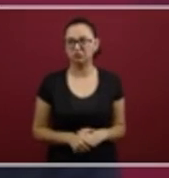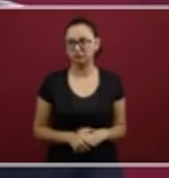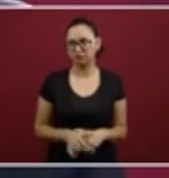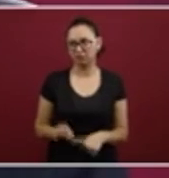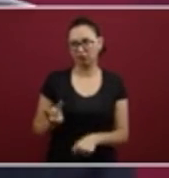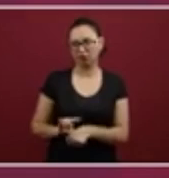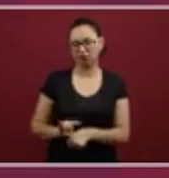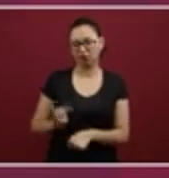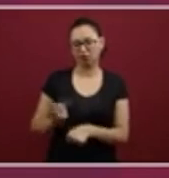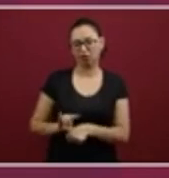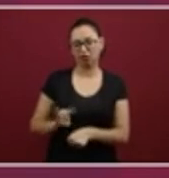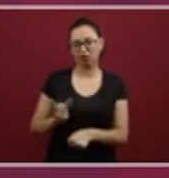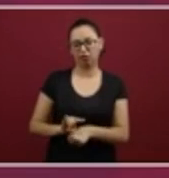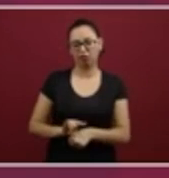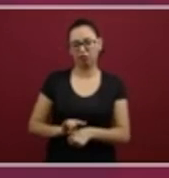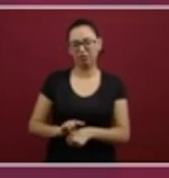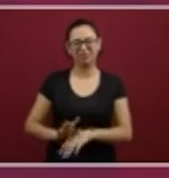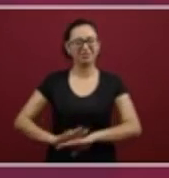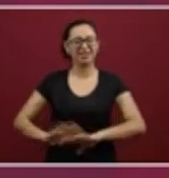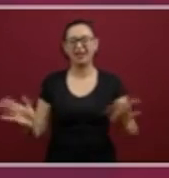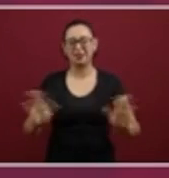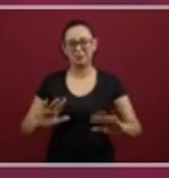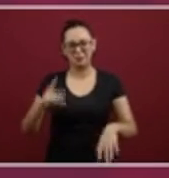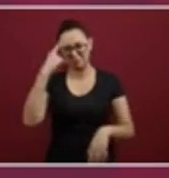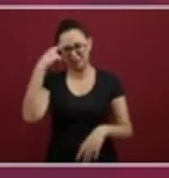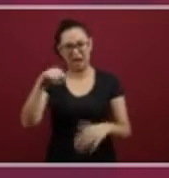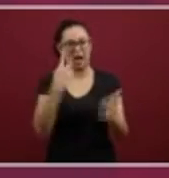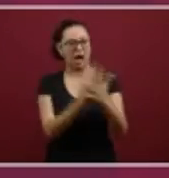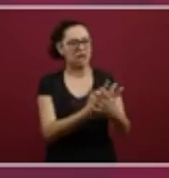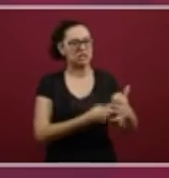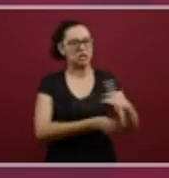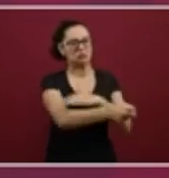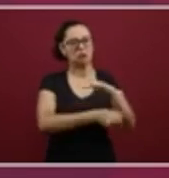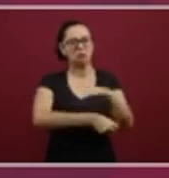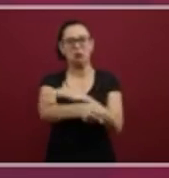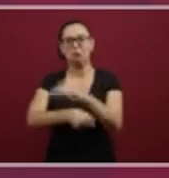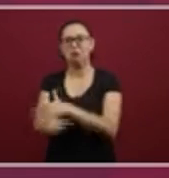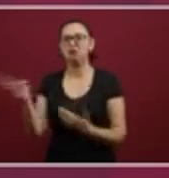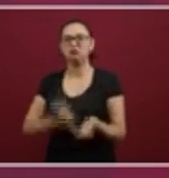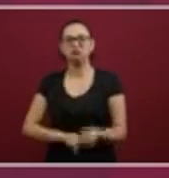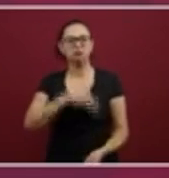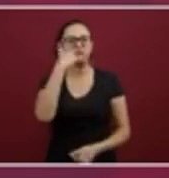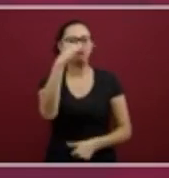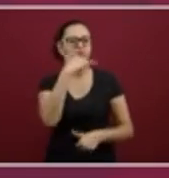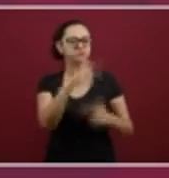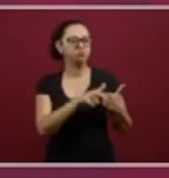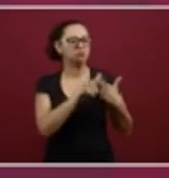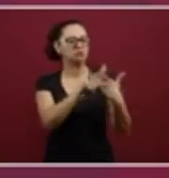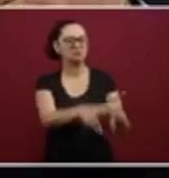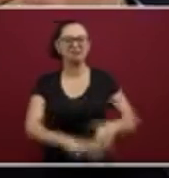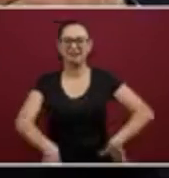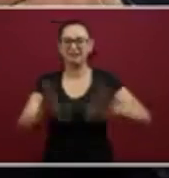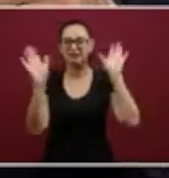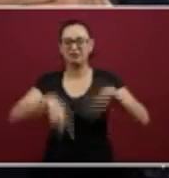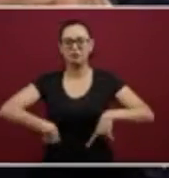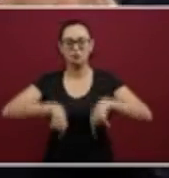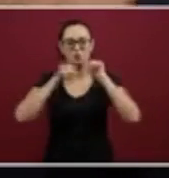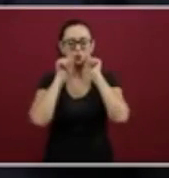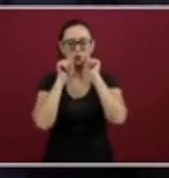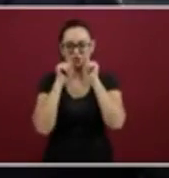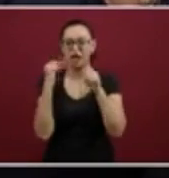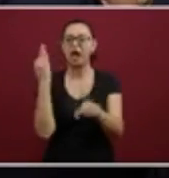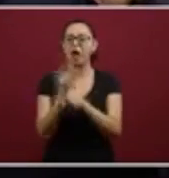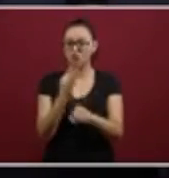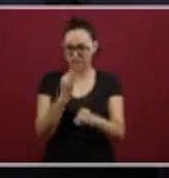A nosotros no nos importa eso. Además, se está procediendo legalmente.